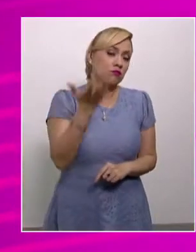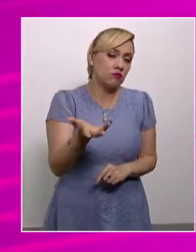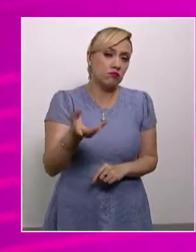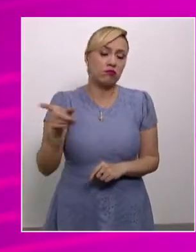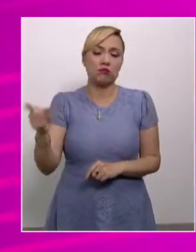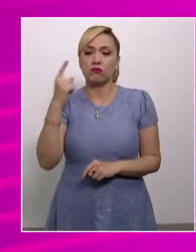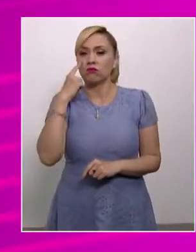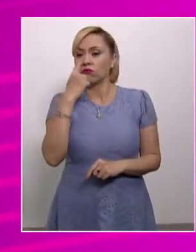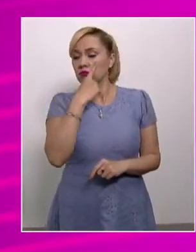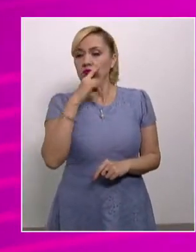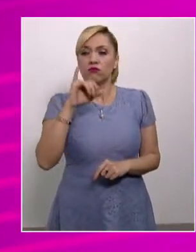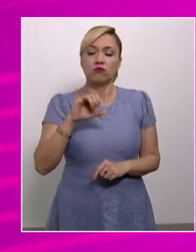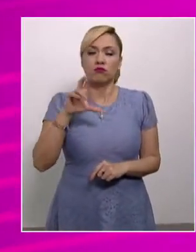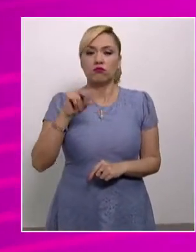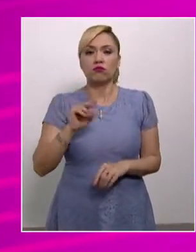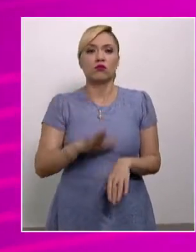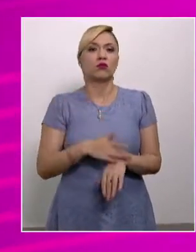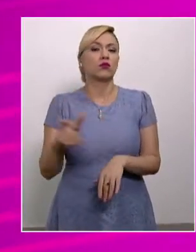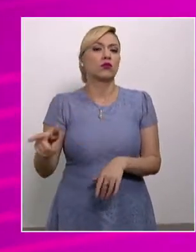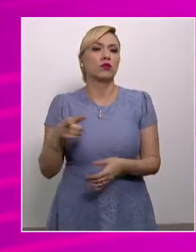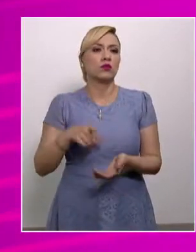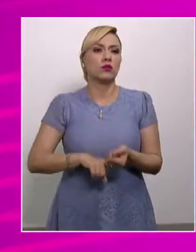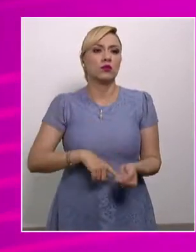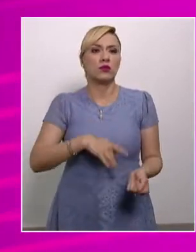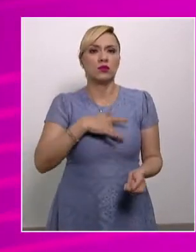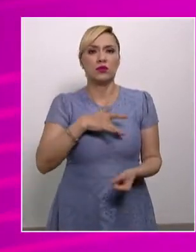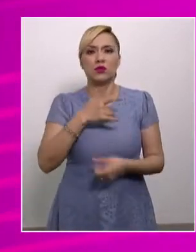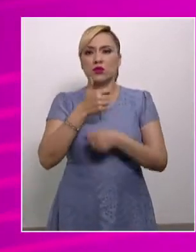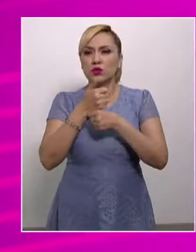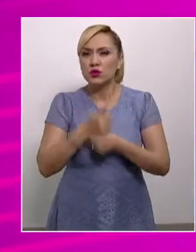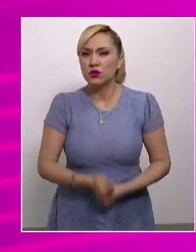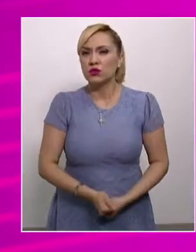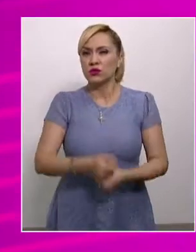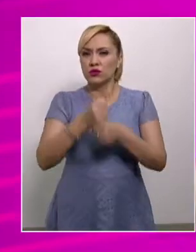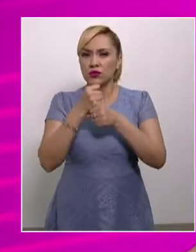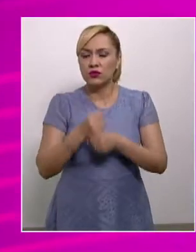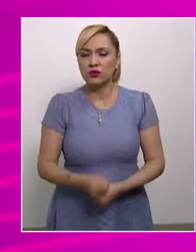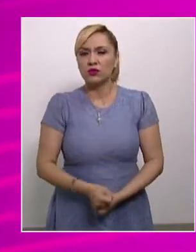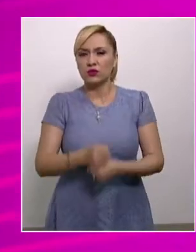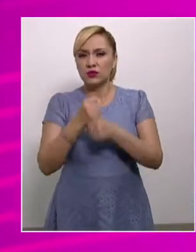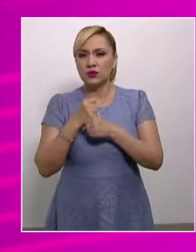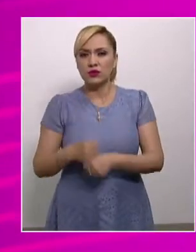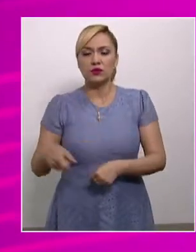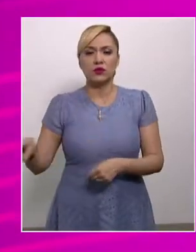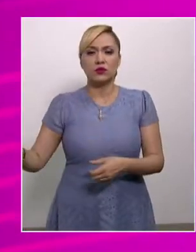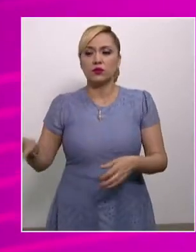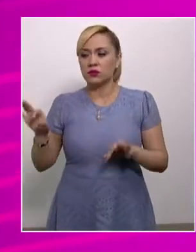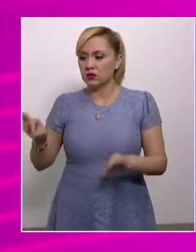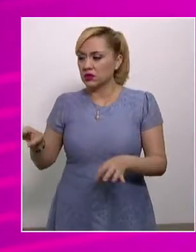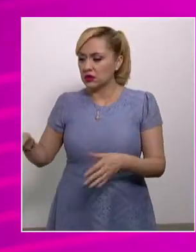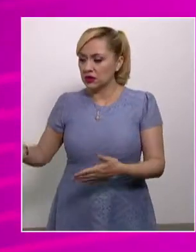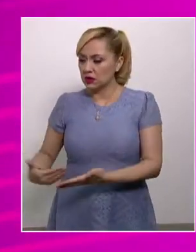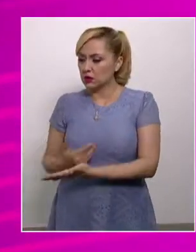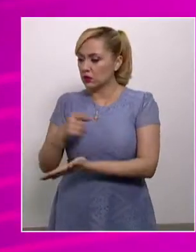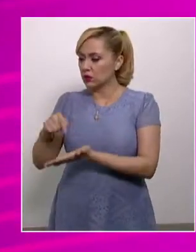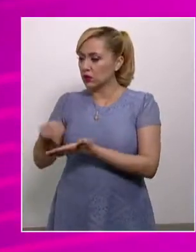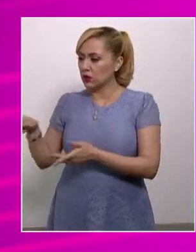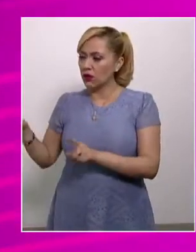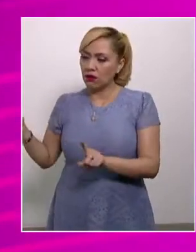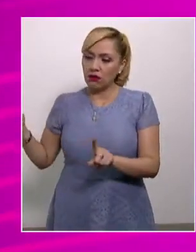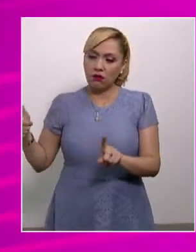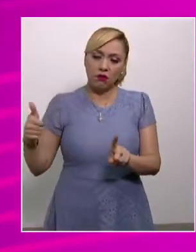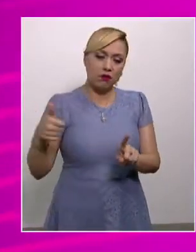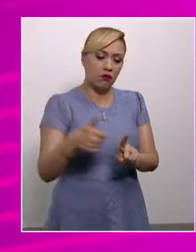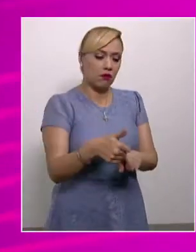en cuanto al impacto que han sufrido de violencias sistemáticas que han ido viviendo desde su país de origen hasta en el país que